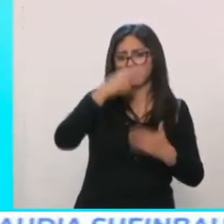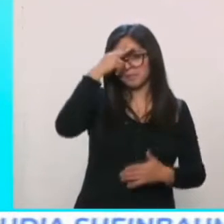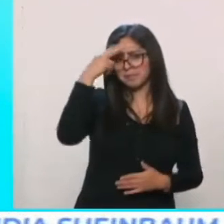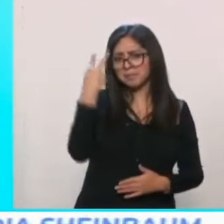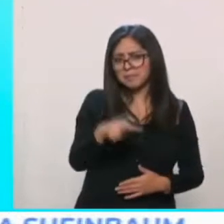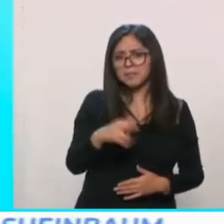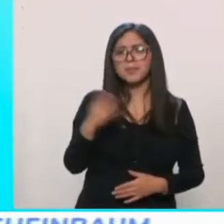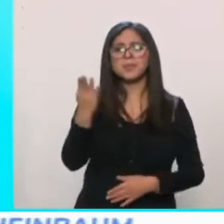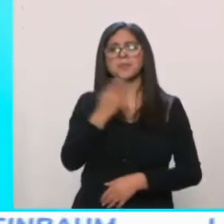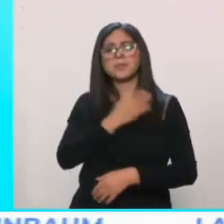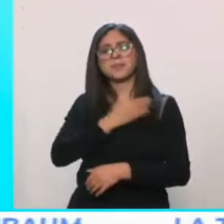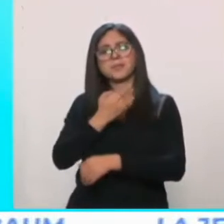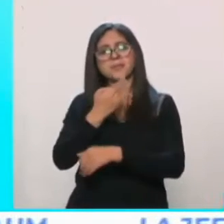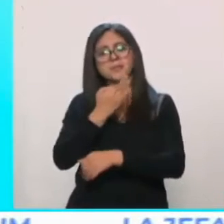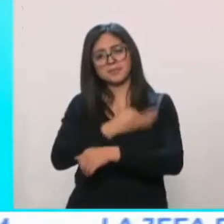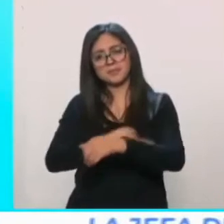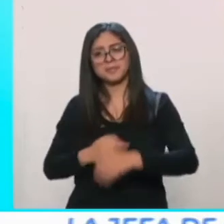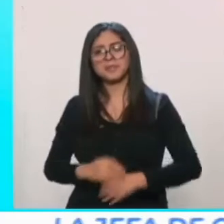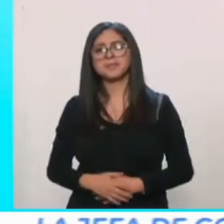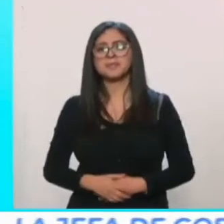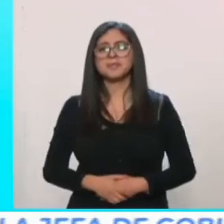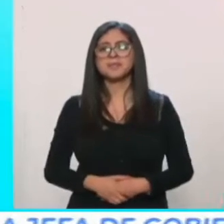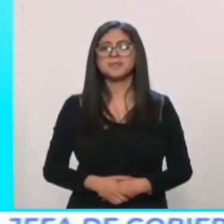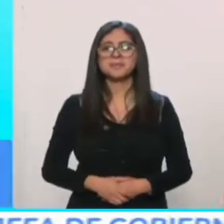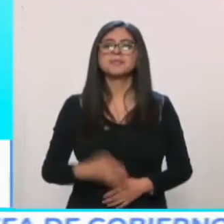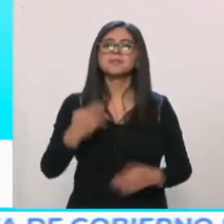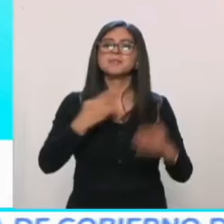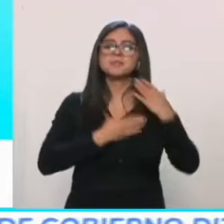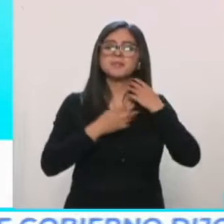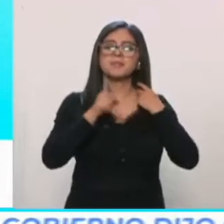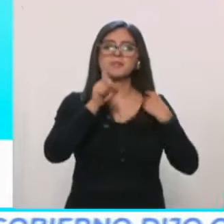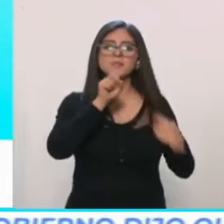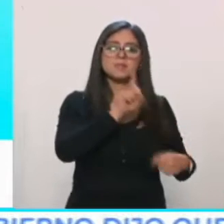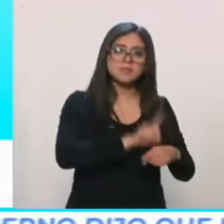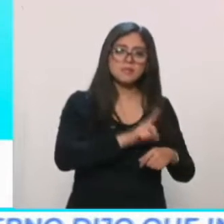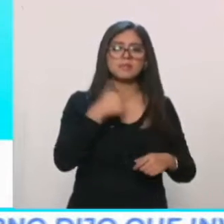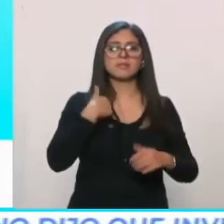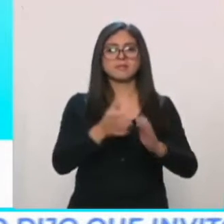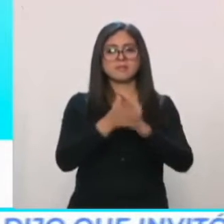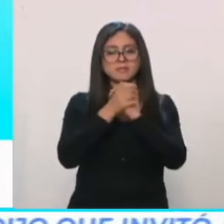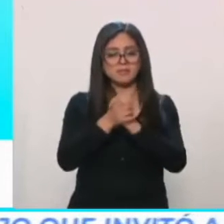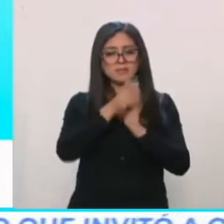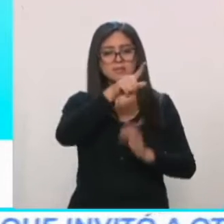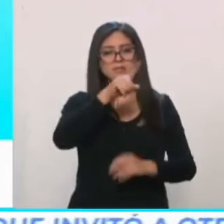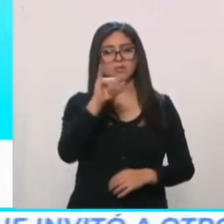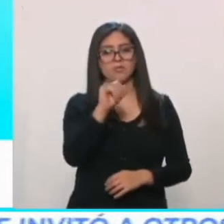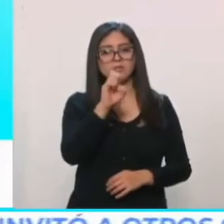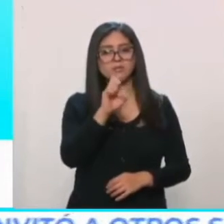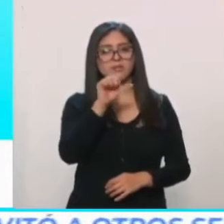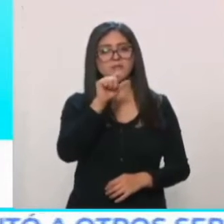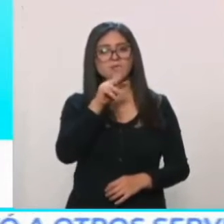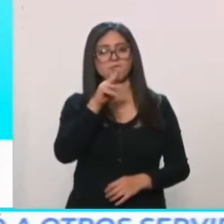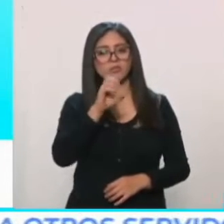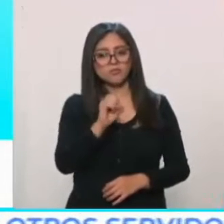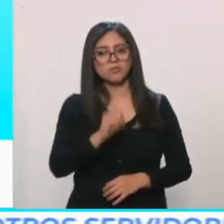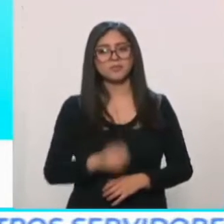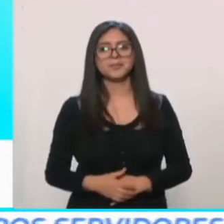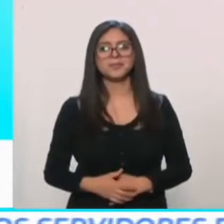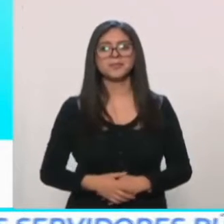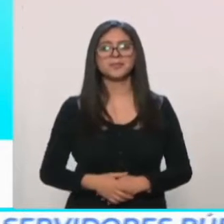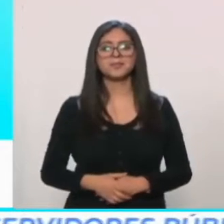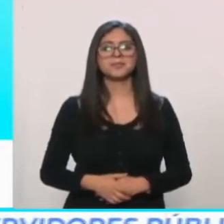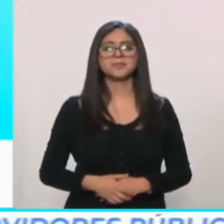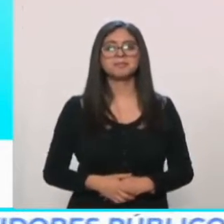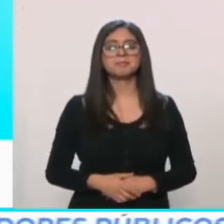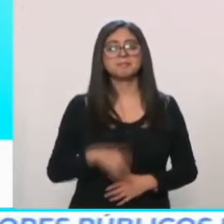ministro. Buenos días, aprovecho también para saludar al colega y amigo ahí, a José Alfonso. Bueno, la verdad es que